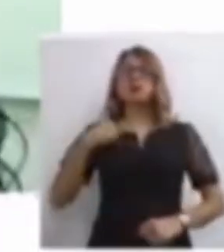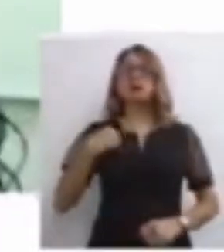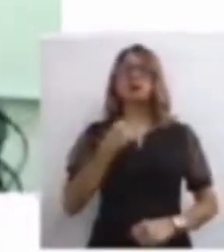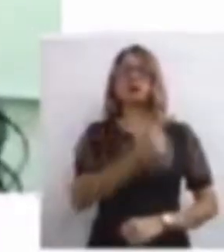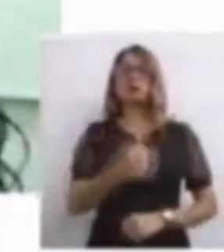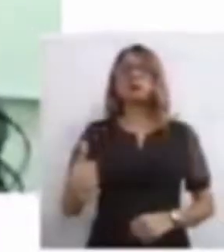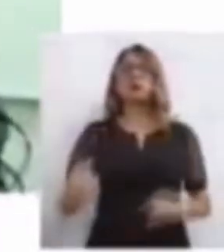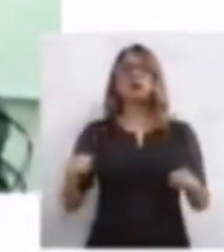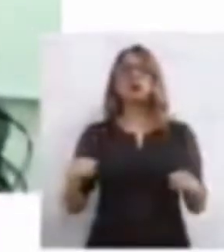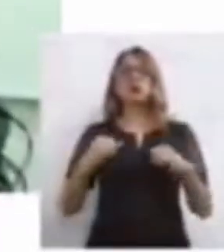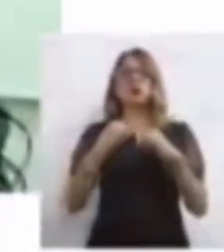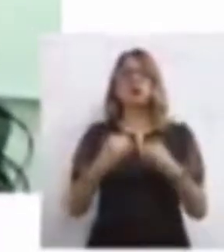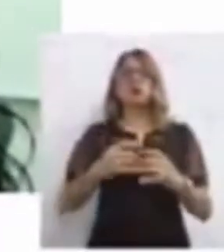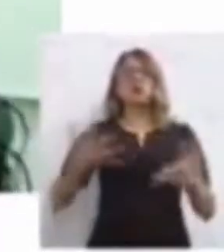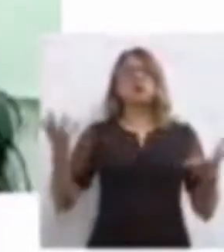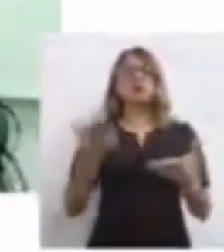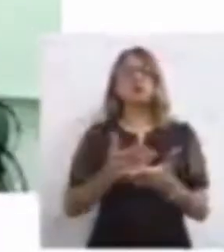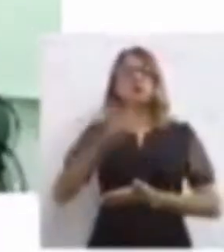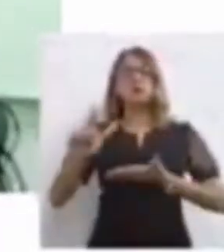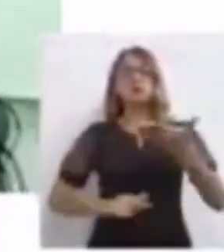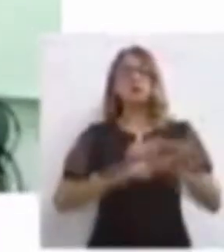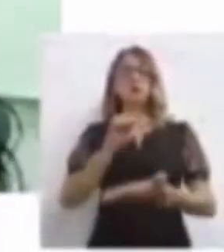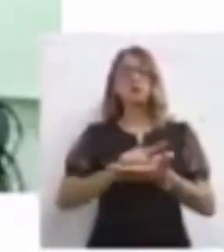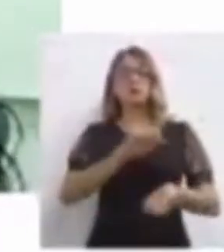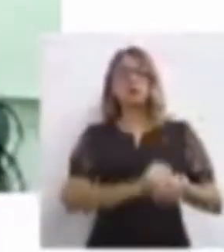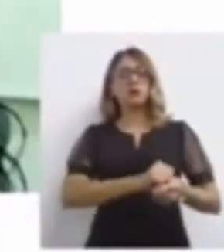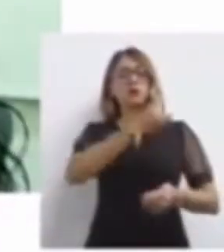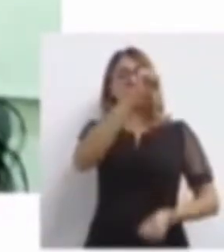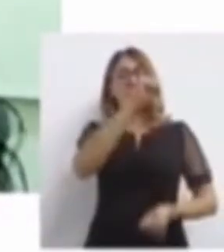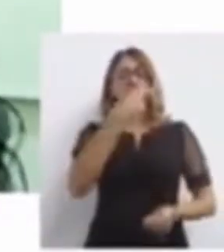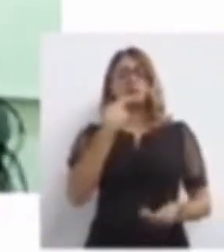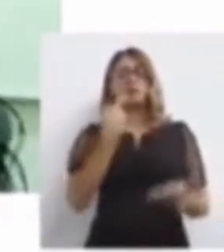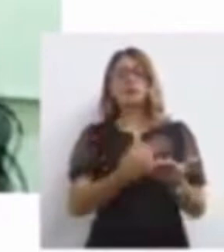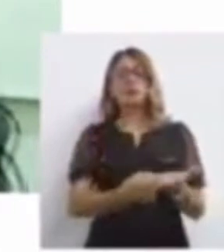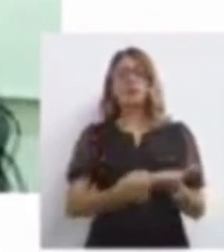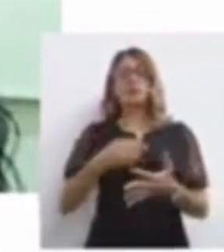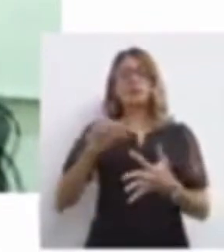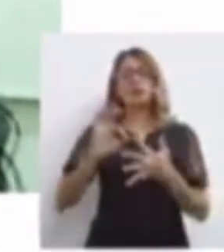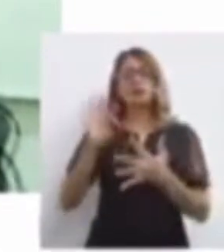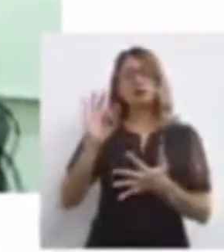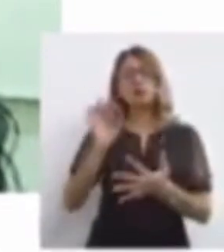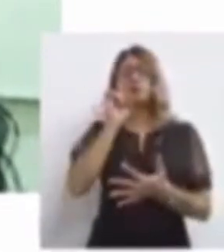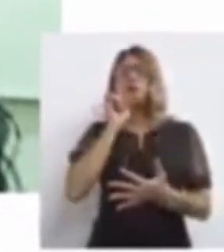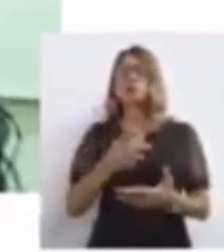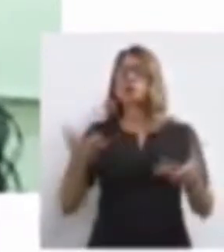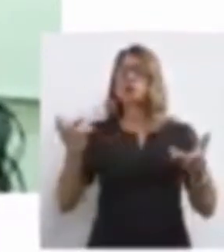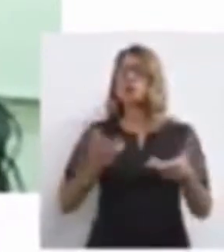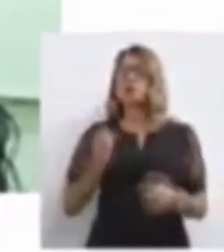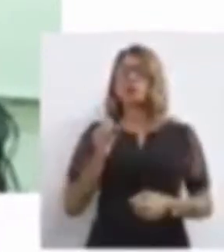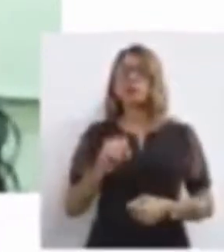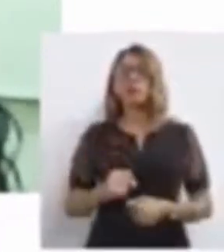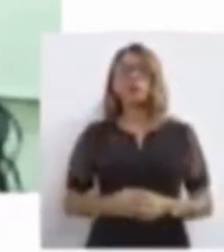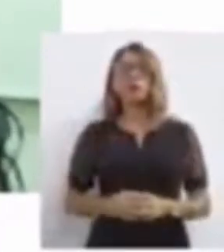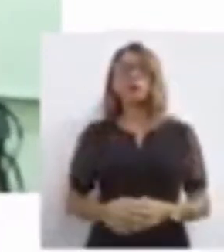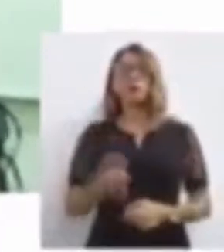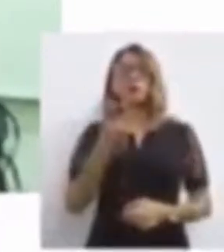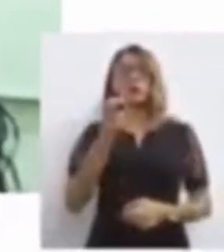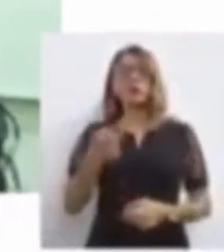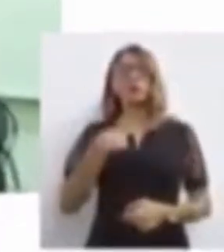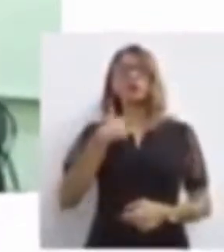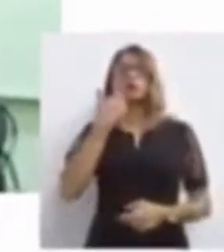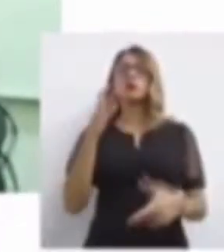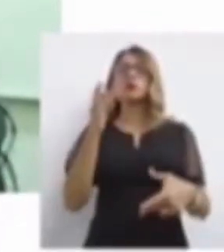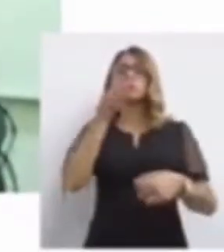cálculo debe realizarse de esa manera. También es preciso señalar que la distribución de dicho financiamiento público a cada uno de los